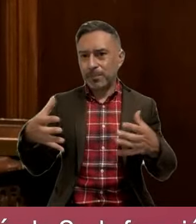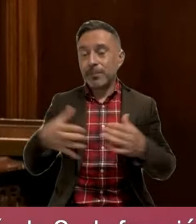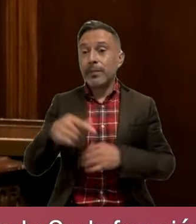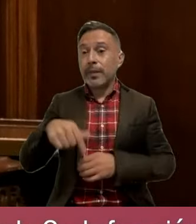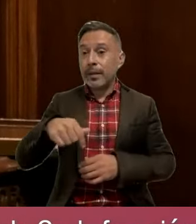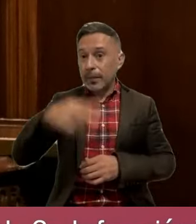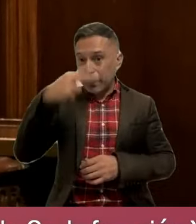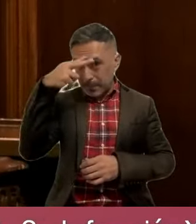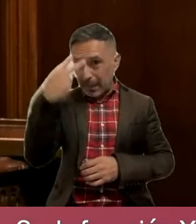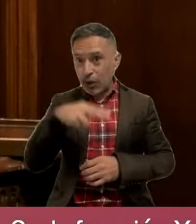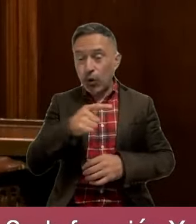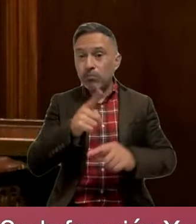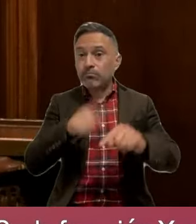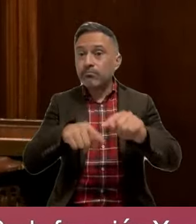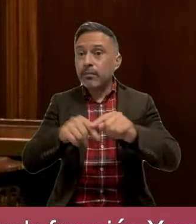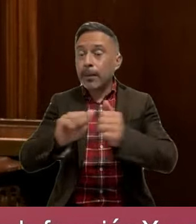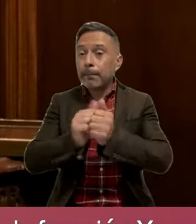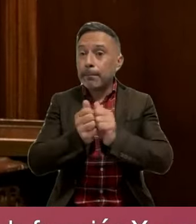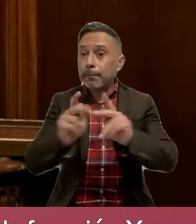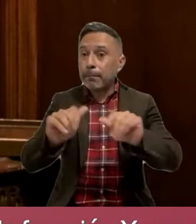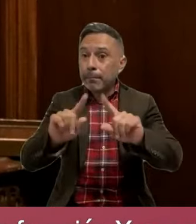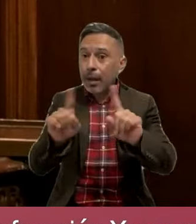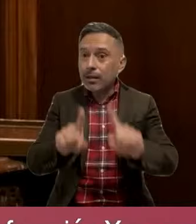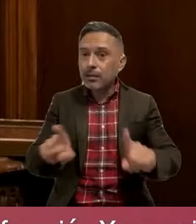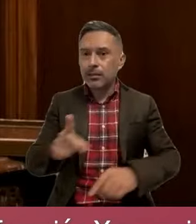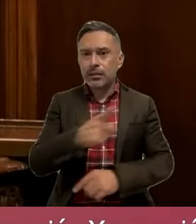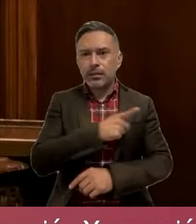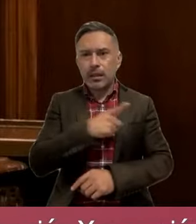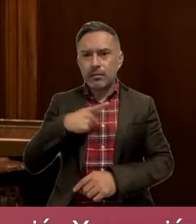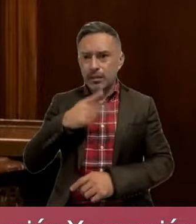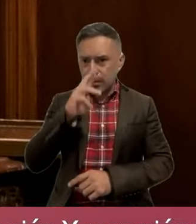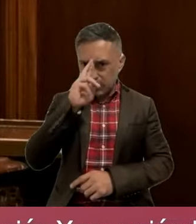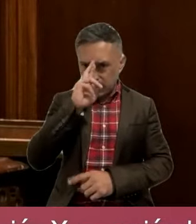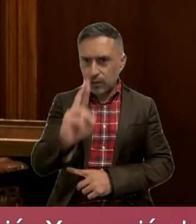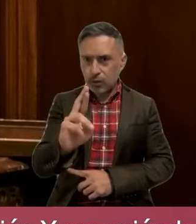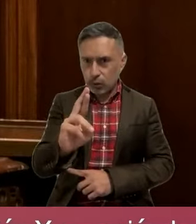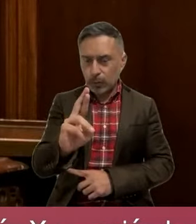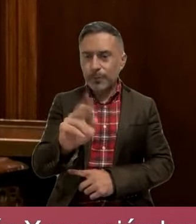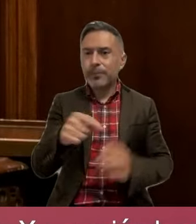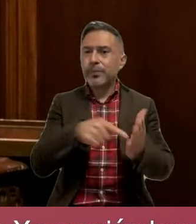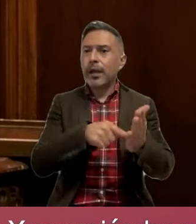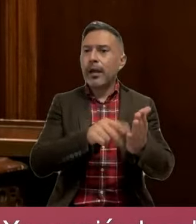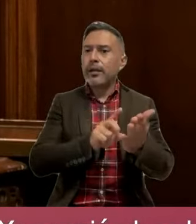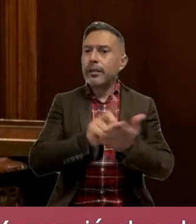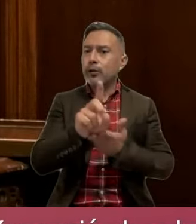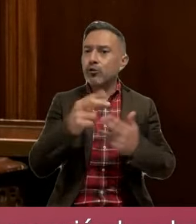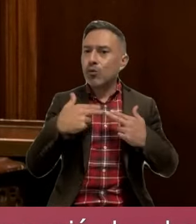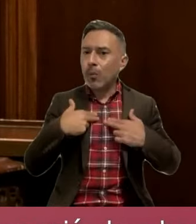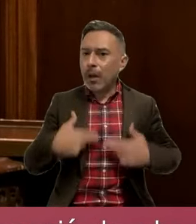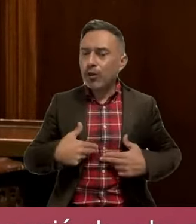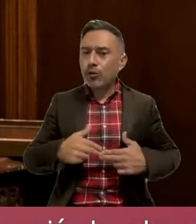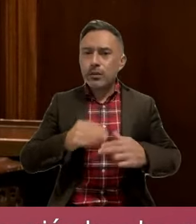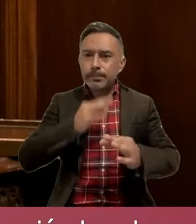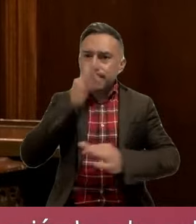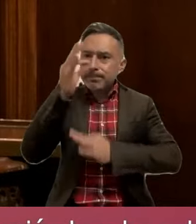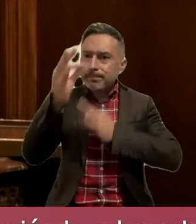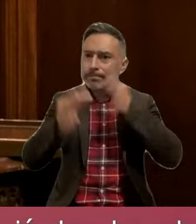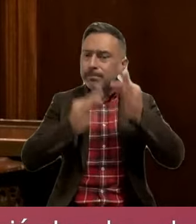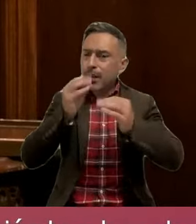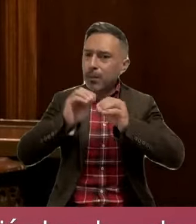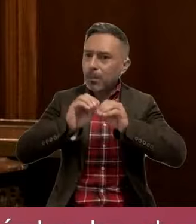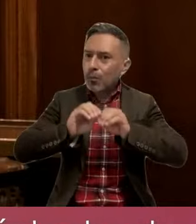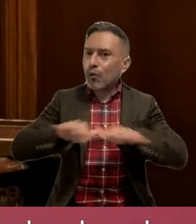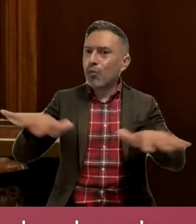requiere de ese respeto, de la promoción de los derechos humanos, y que por ningún